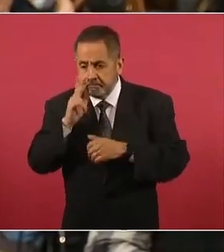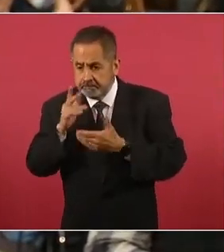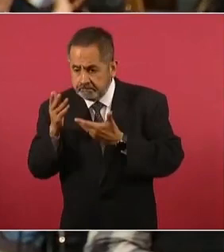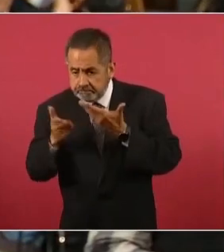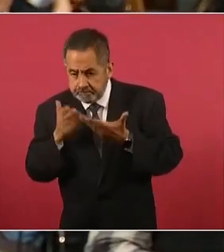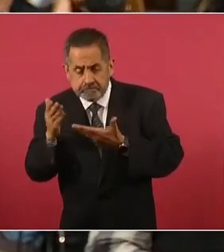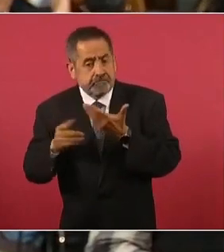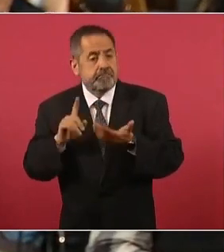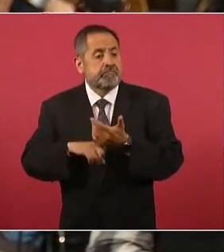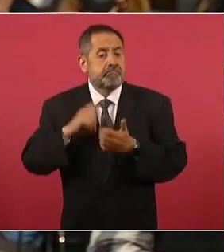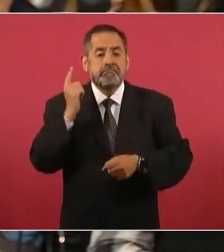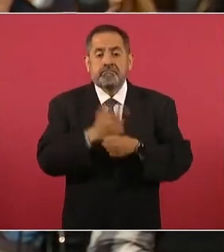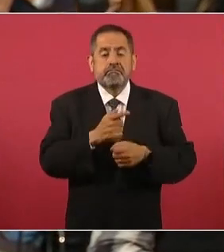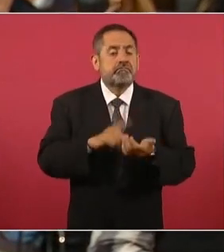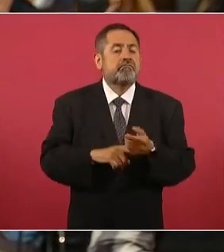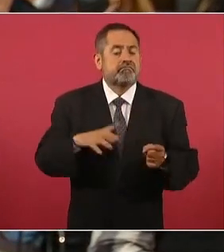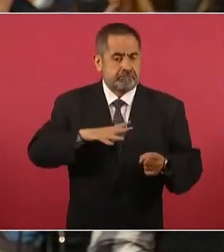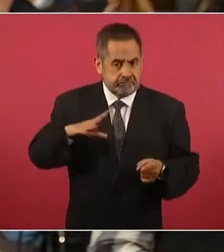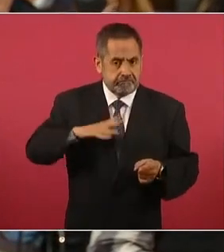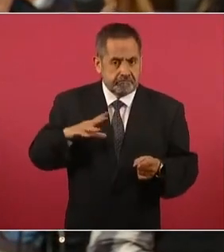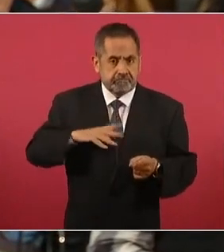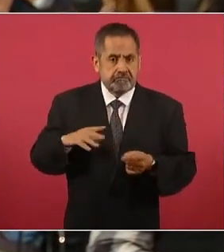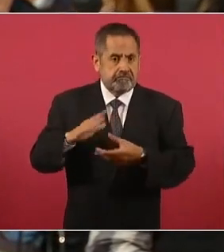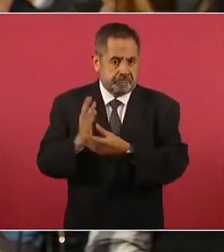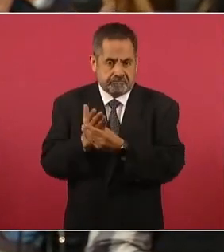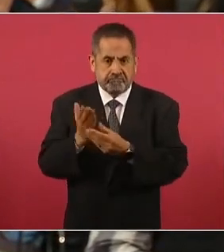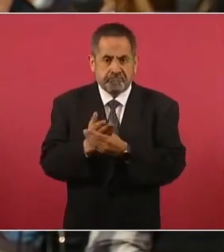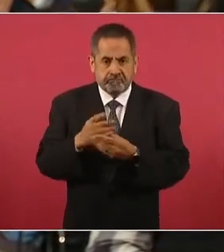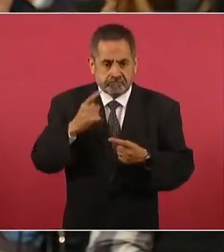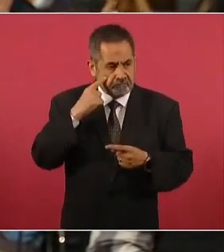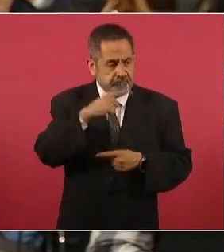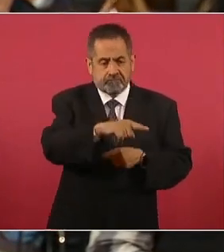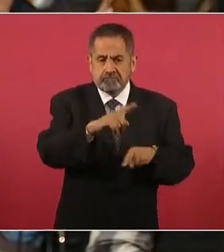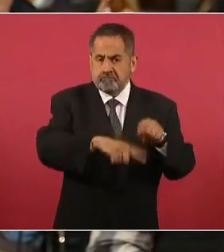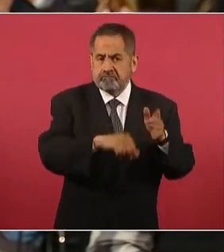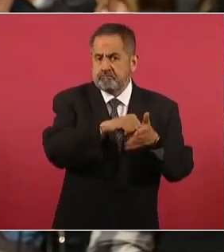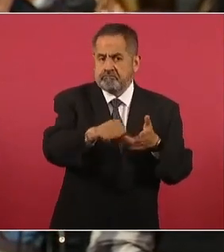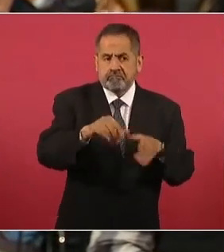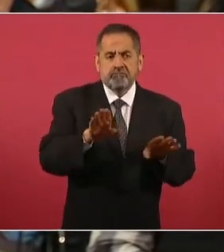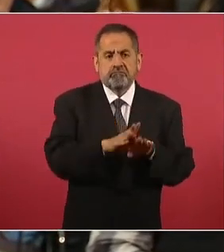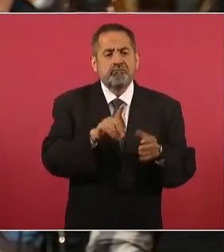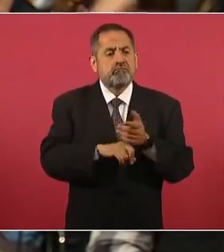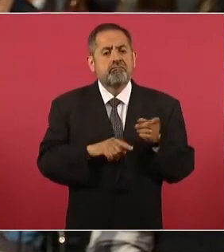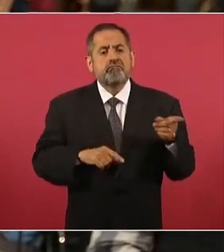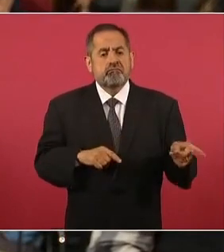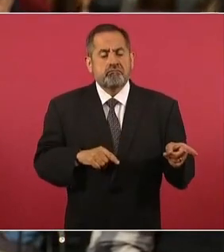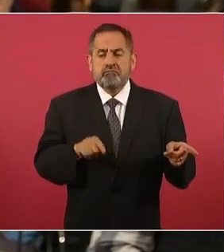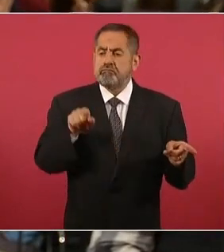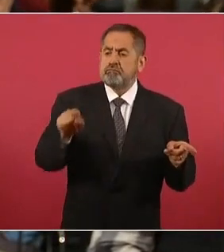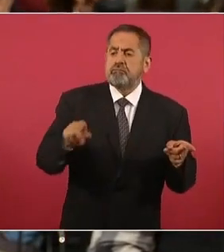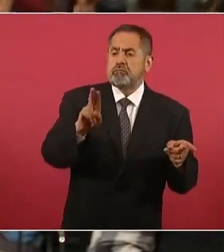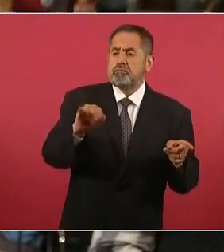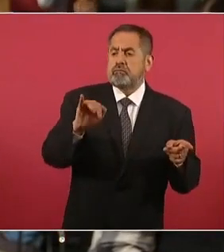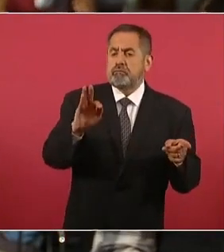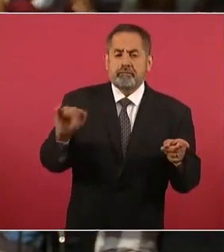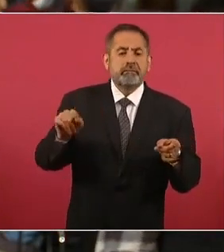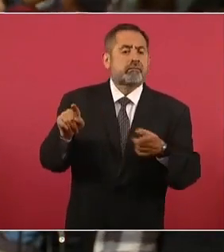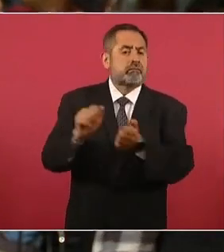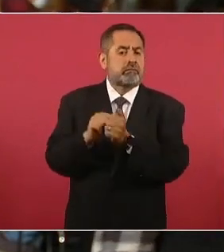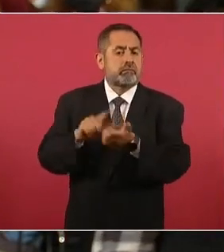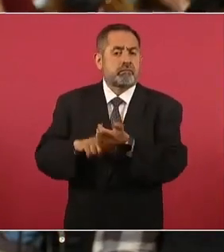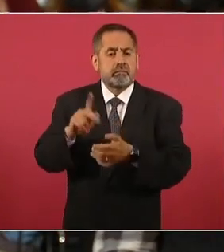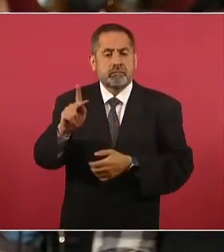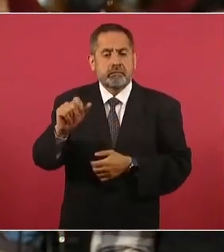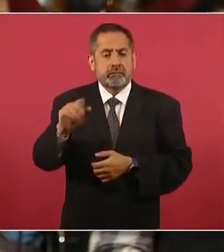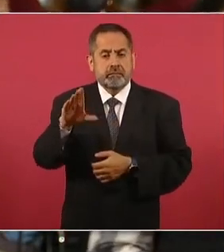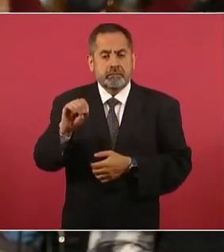concurso mercantil existen los activos suficientes para finiquitarlos, haciendo el planteamiento en la UIF con el director Pablo Gómez, como